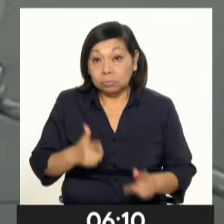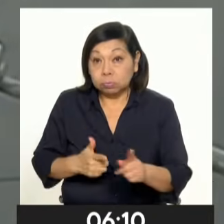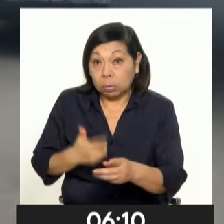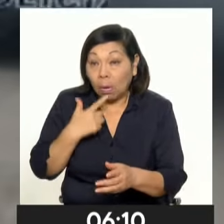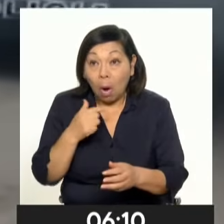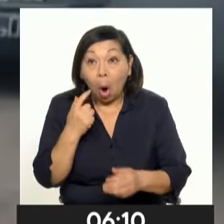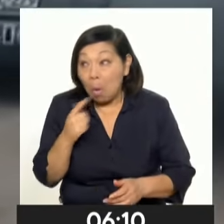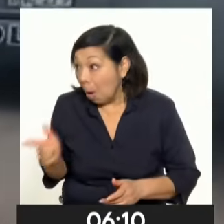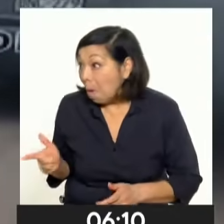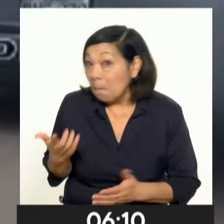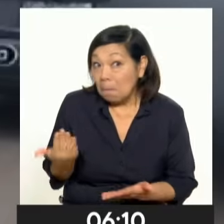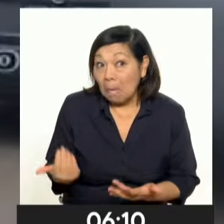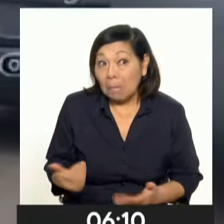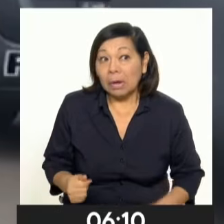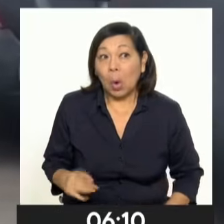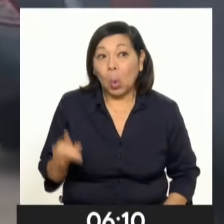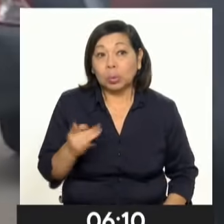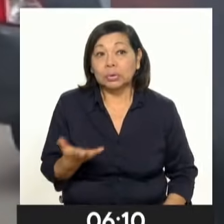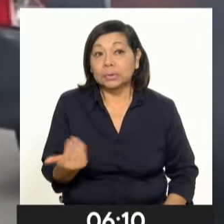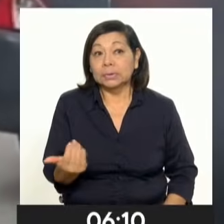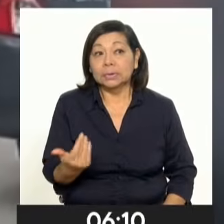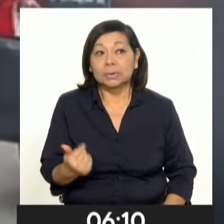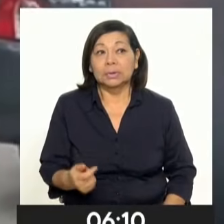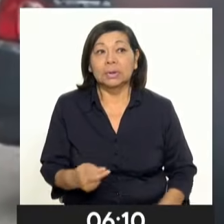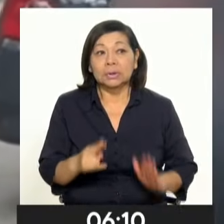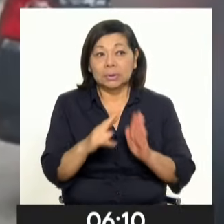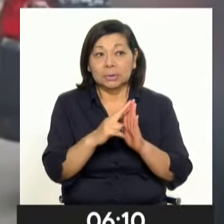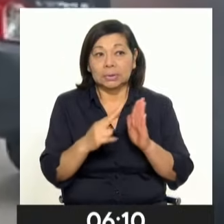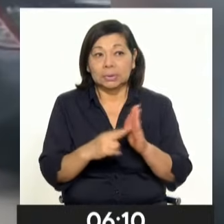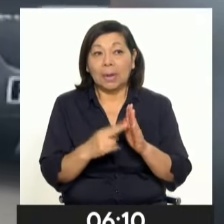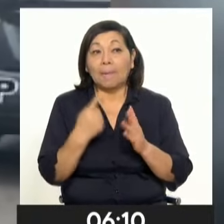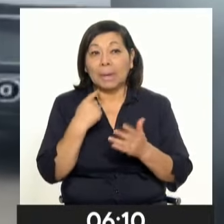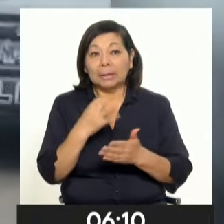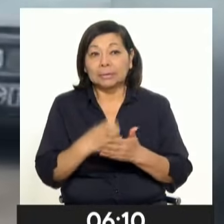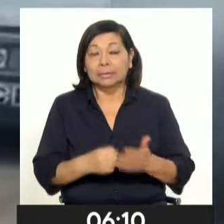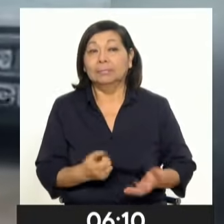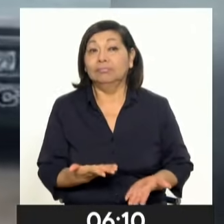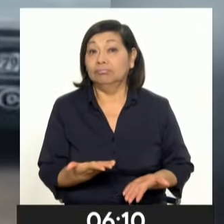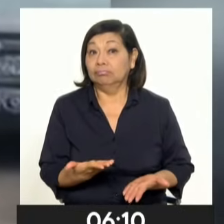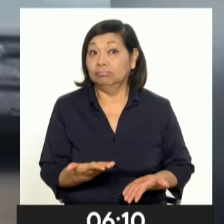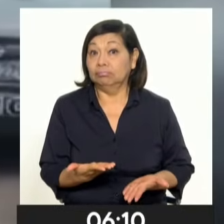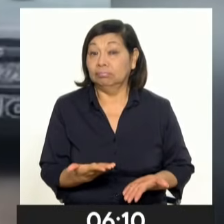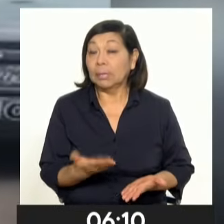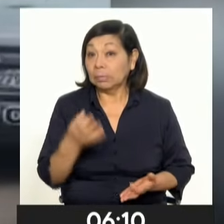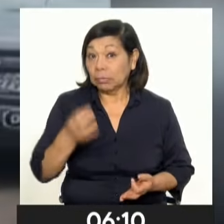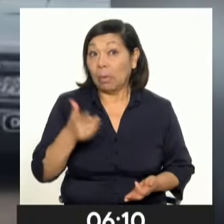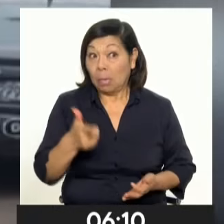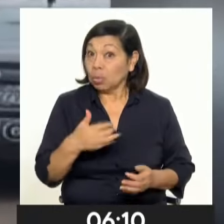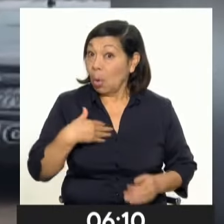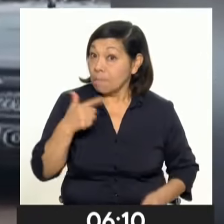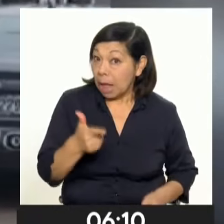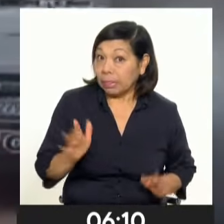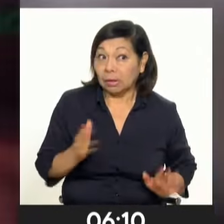perseguía, obligándolo a usar su arma de reglamento para reducirlo de un certero